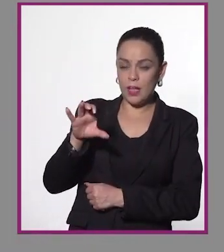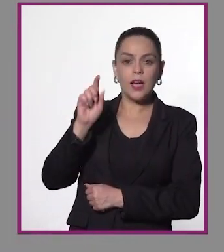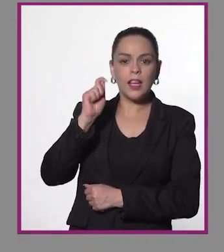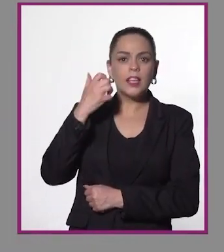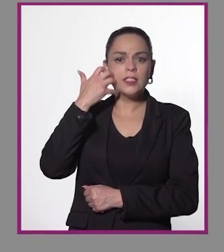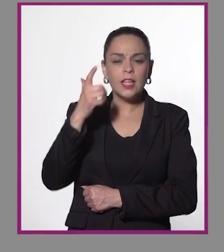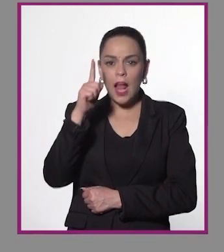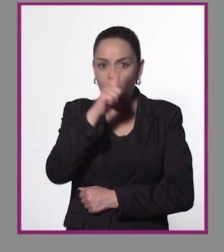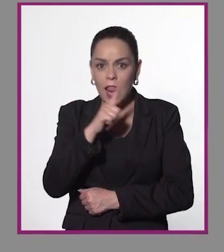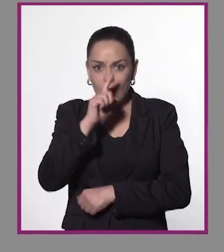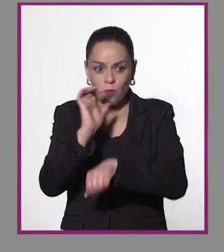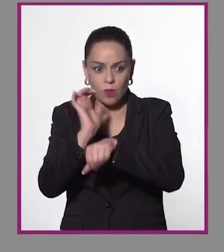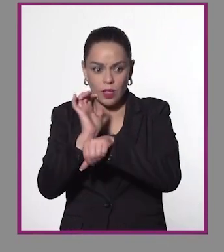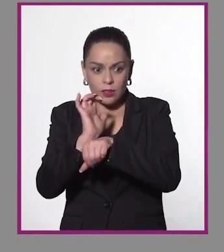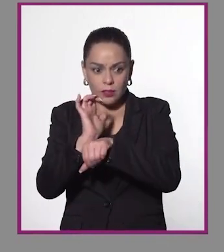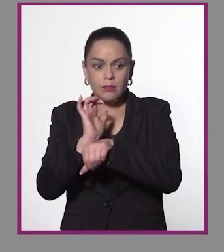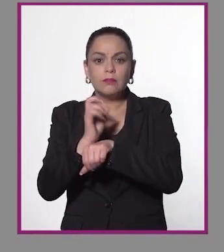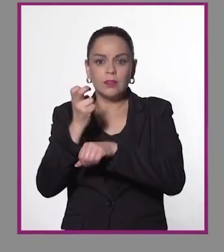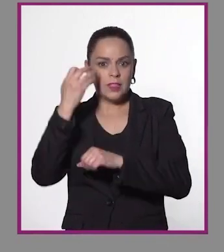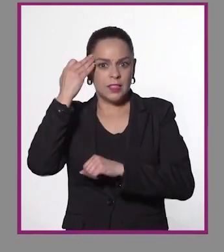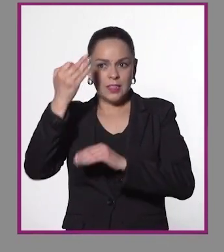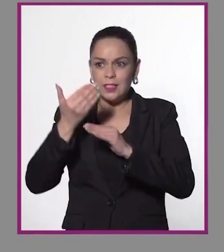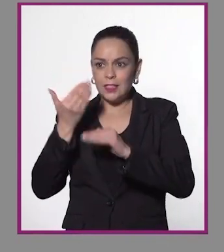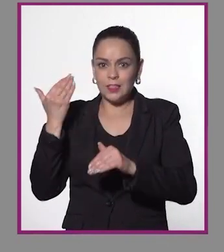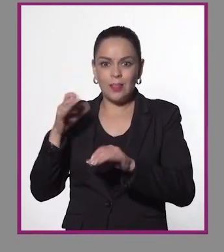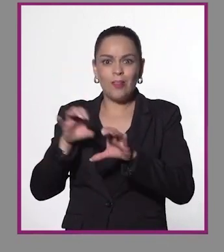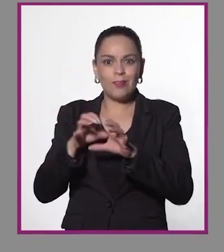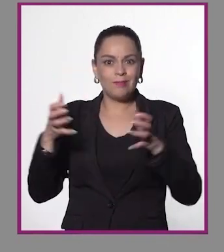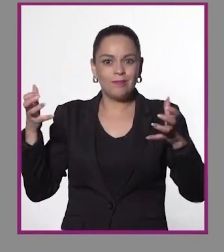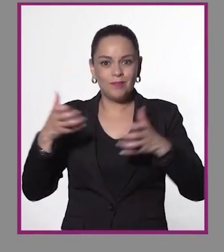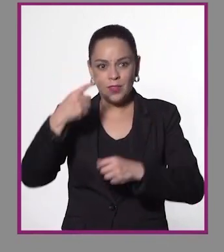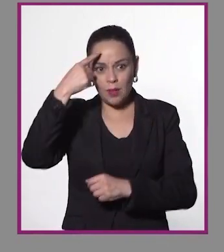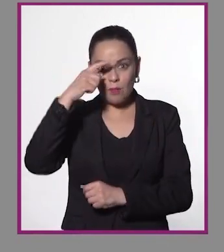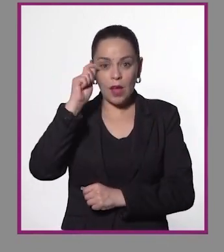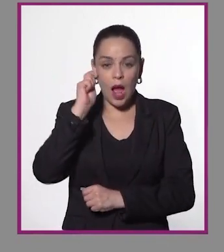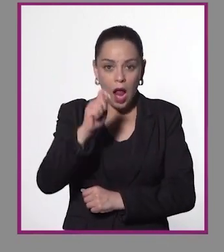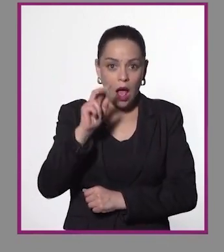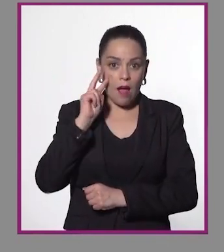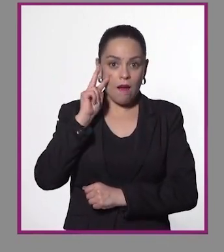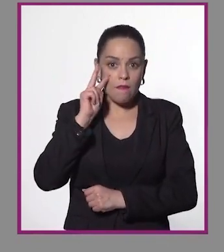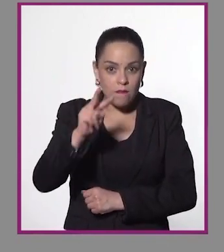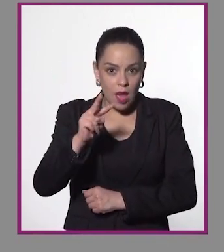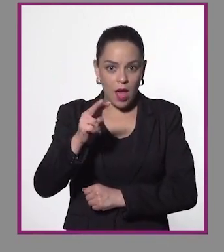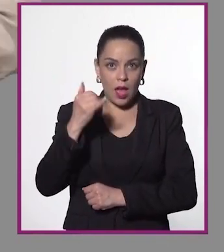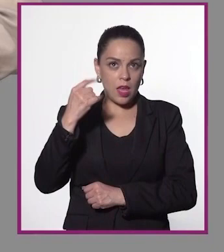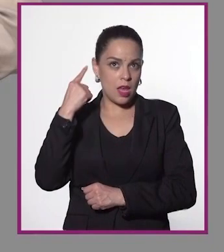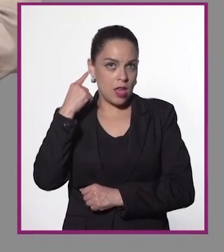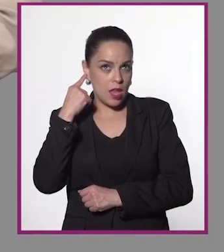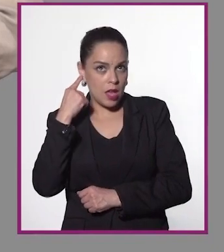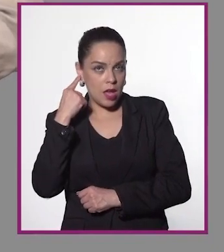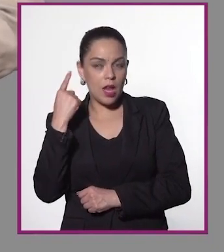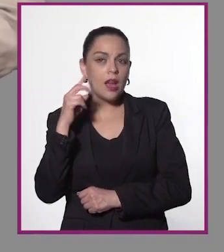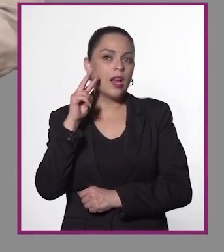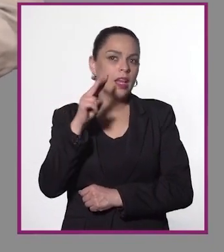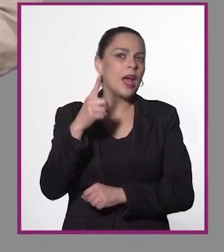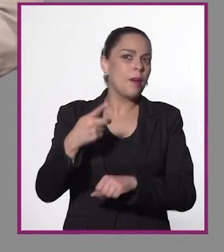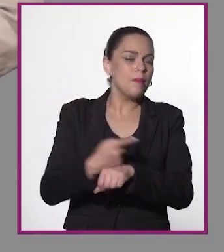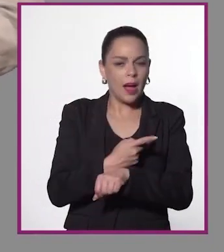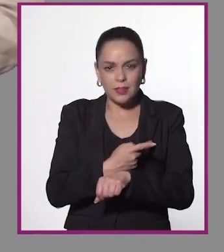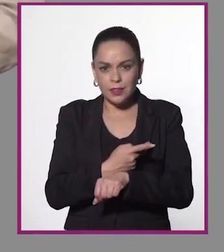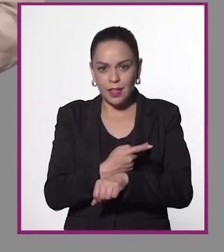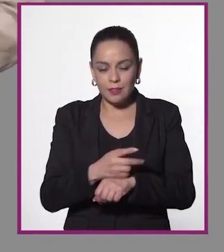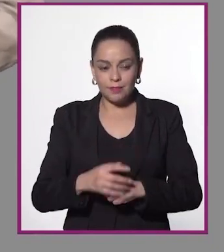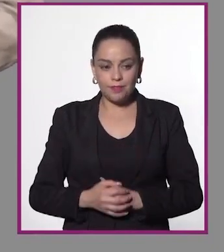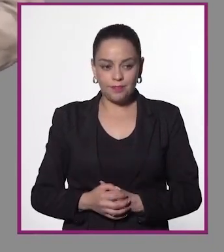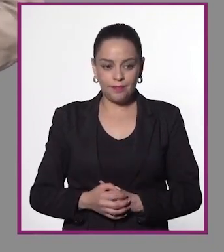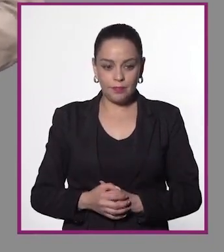lenguaje cinematográfico de su época, para reforzar visual y auditivamente lo que sucedía a cuadro.